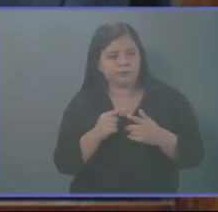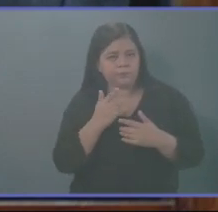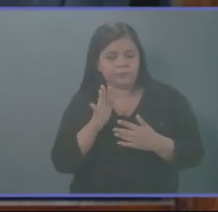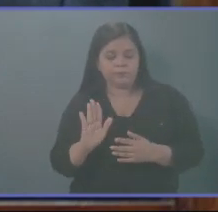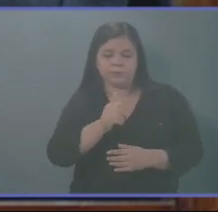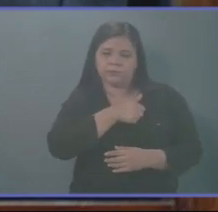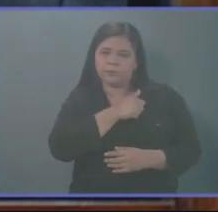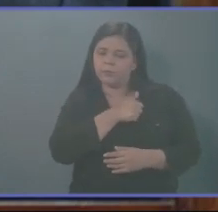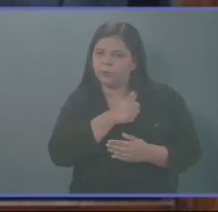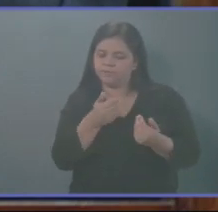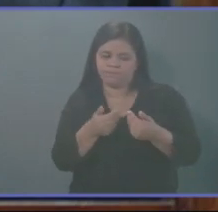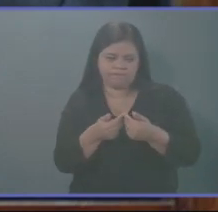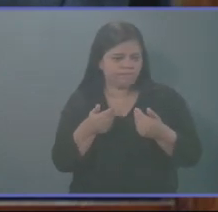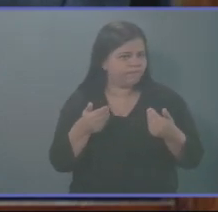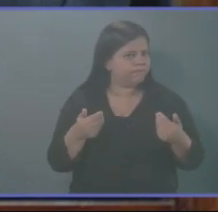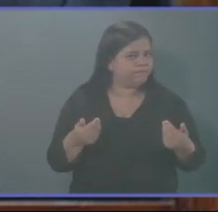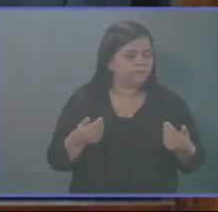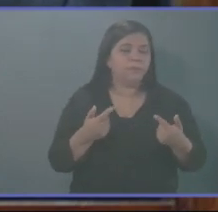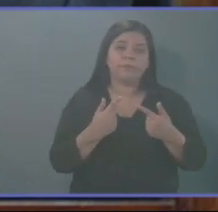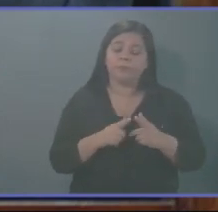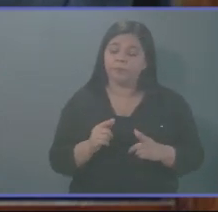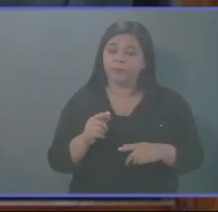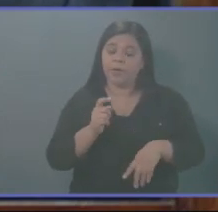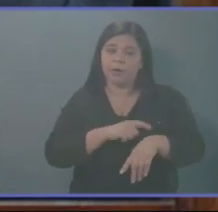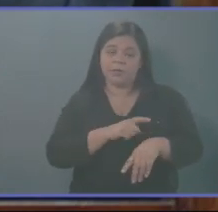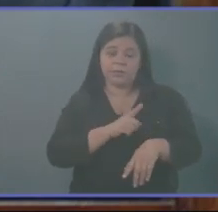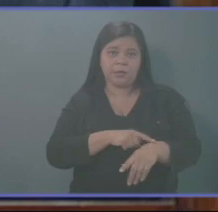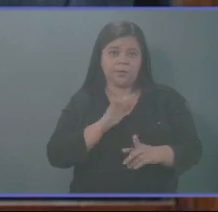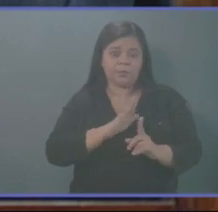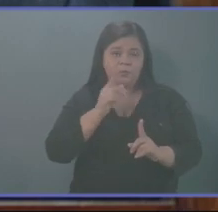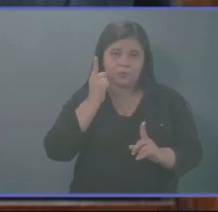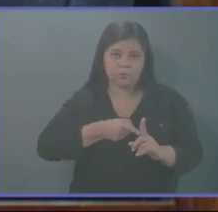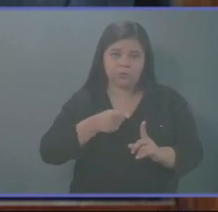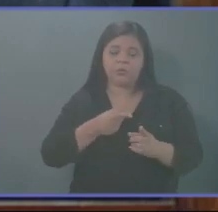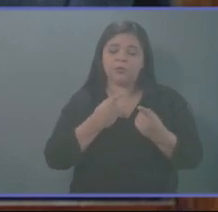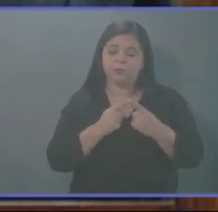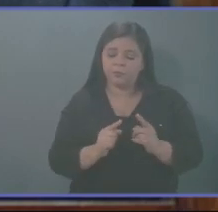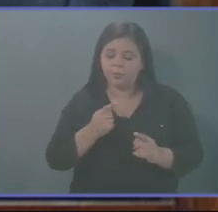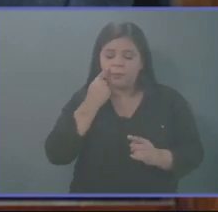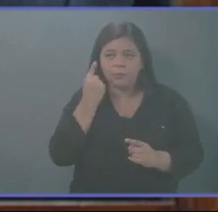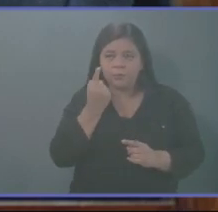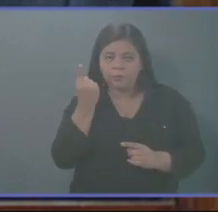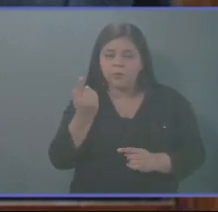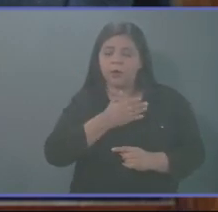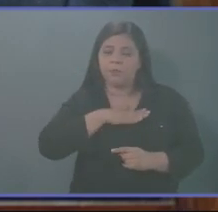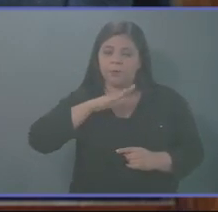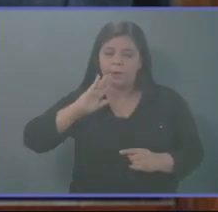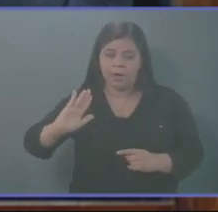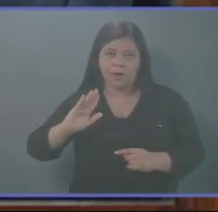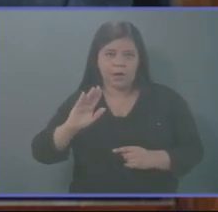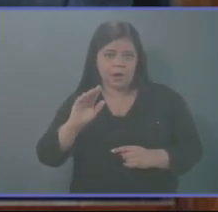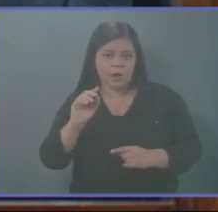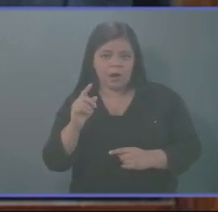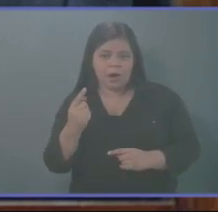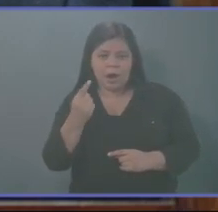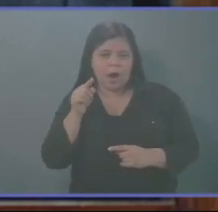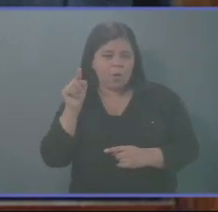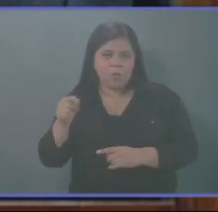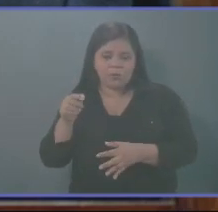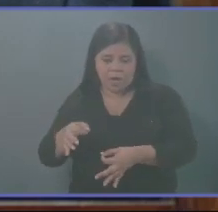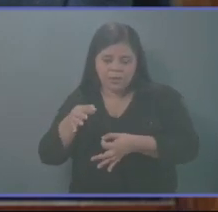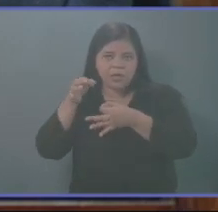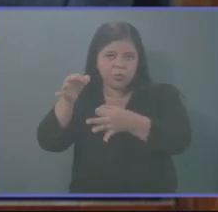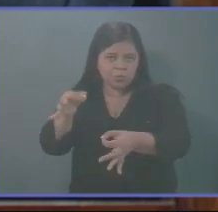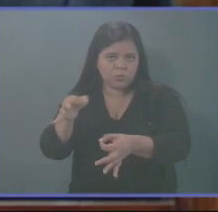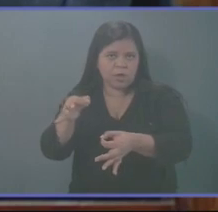función como tal, y está limitada al tiempo de su mandato y busca comprobar que tras una acusación penal que pueda acabar desembocando